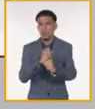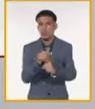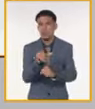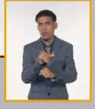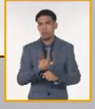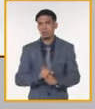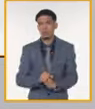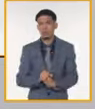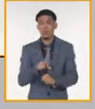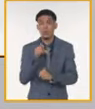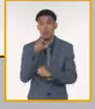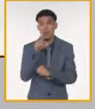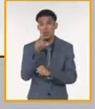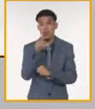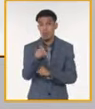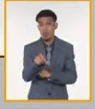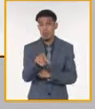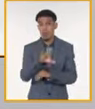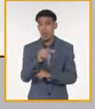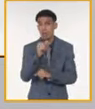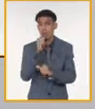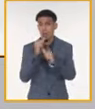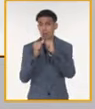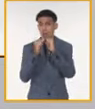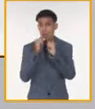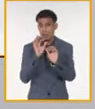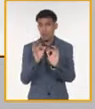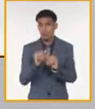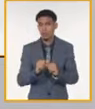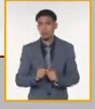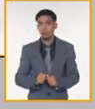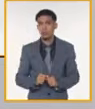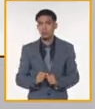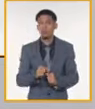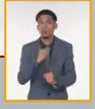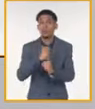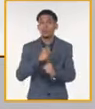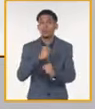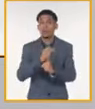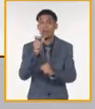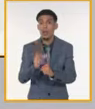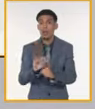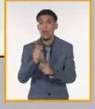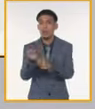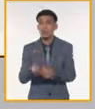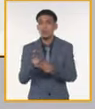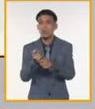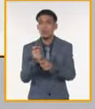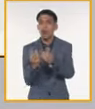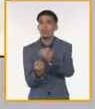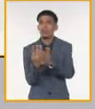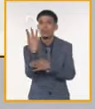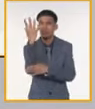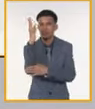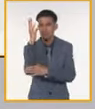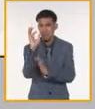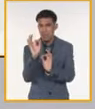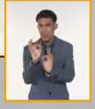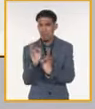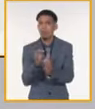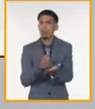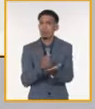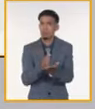último la última precisión de estas disposiciones es que los trabajadores del sector pecuario y forestal también se van a mantener en